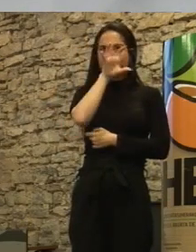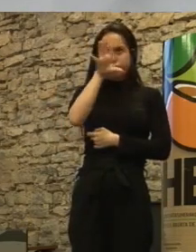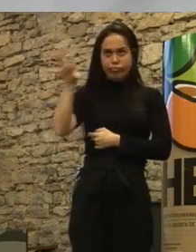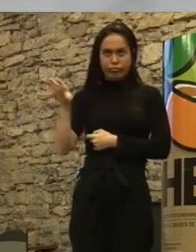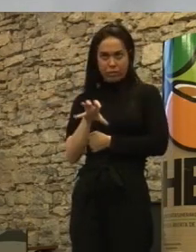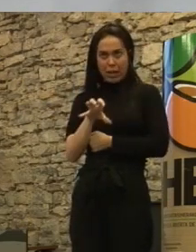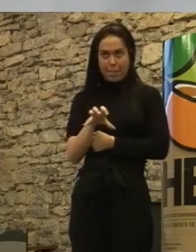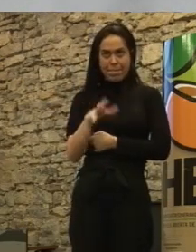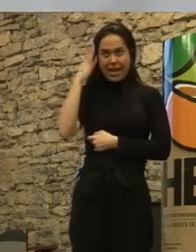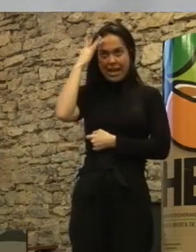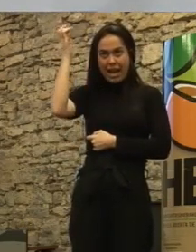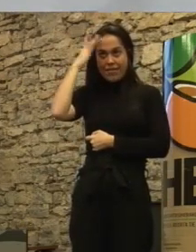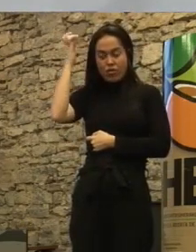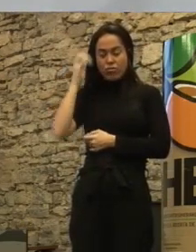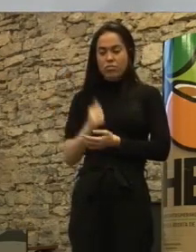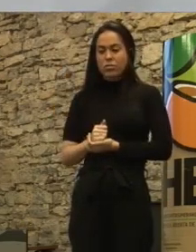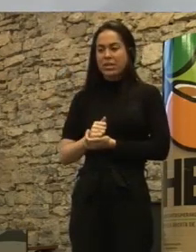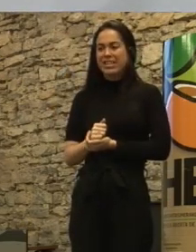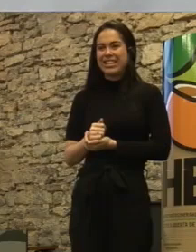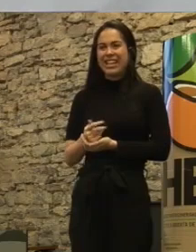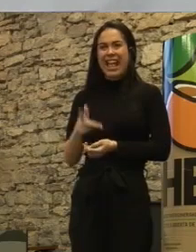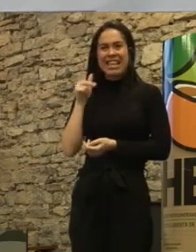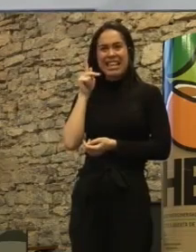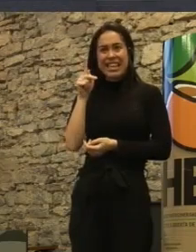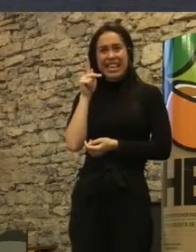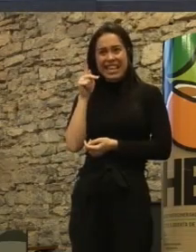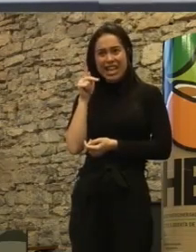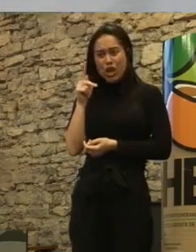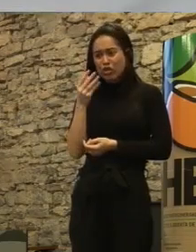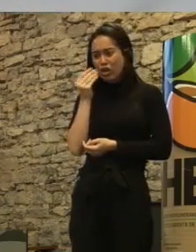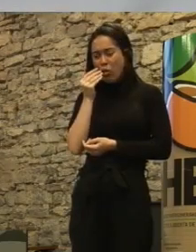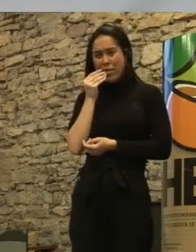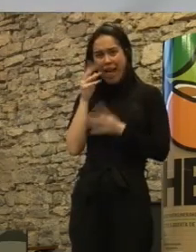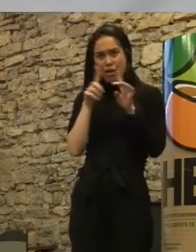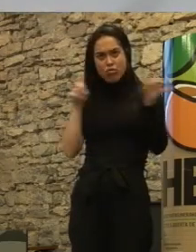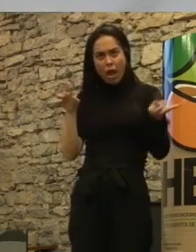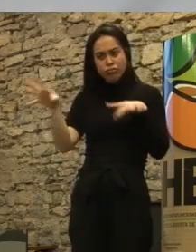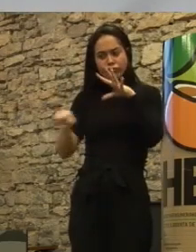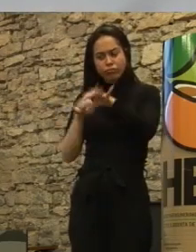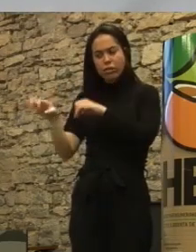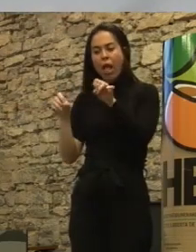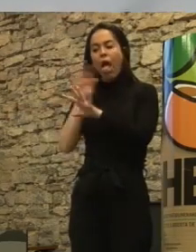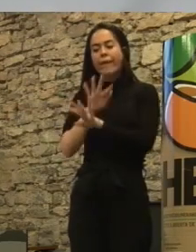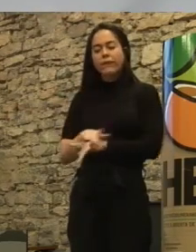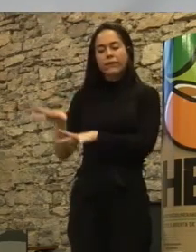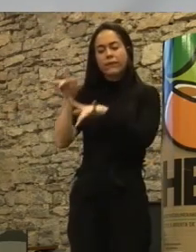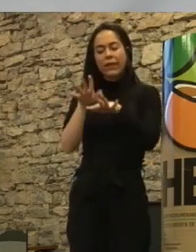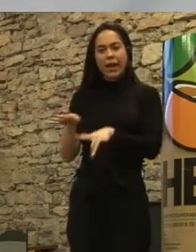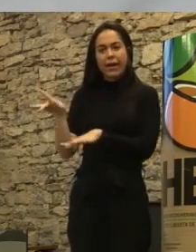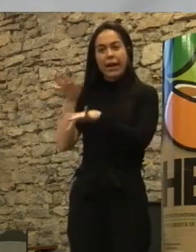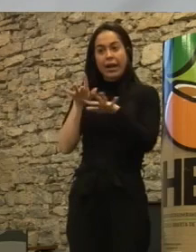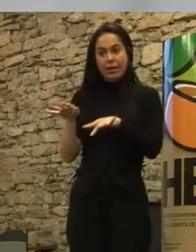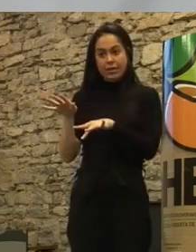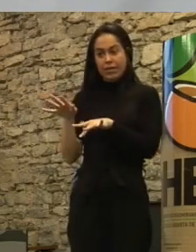les convenció, estos compraban kilos y kilos, toneladas de comida al año. Y les convenció a switch, ¿vale?